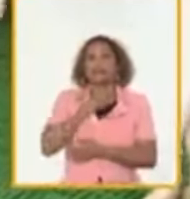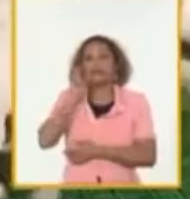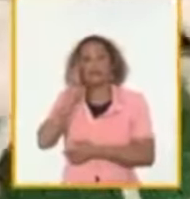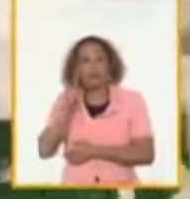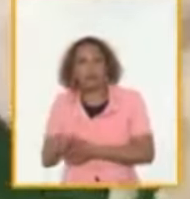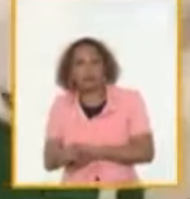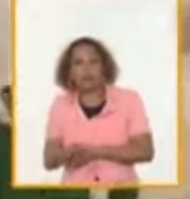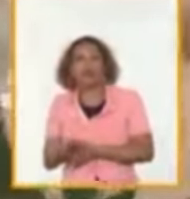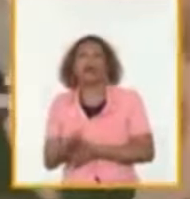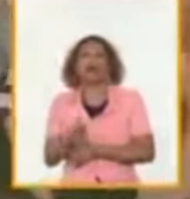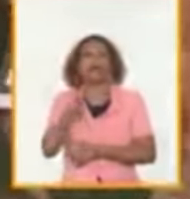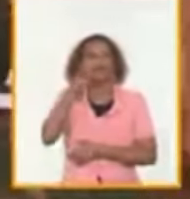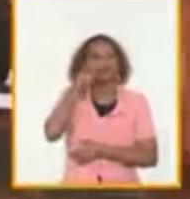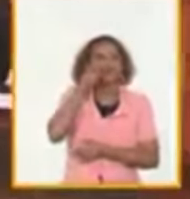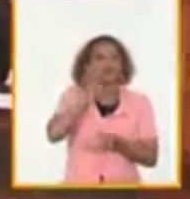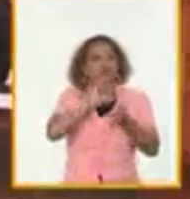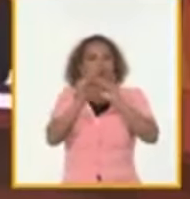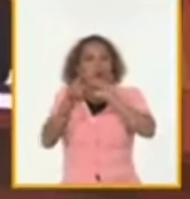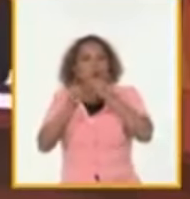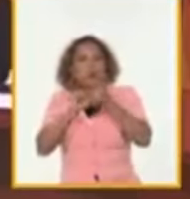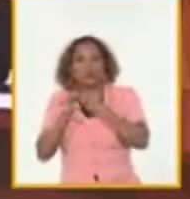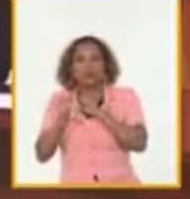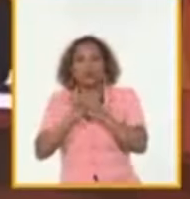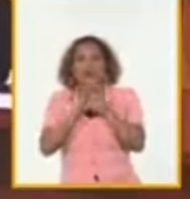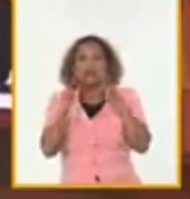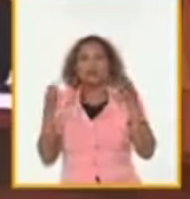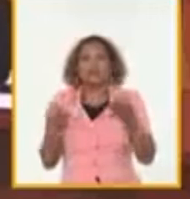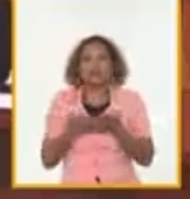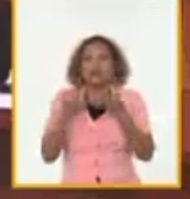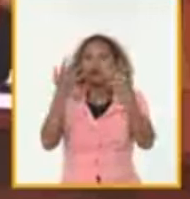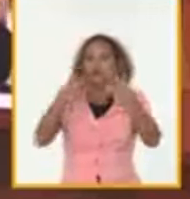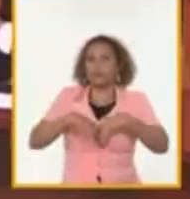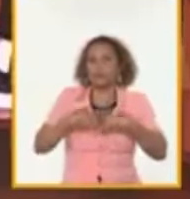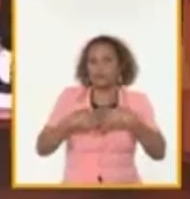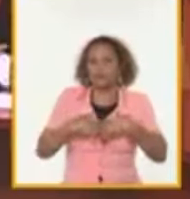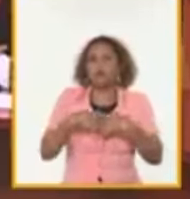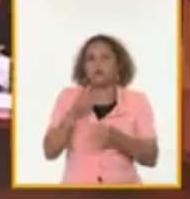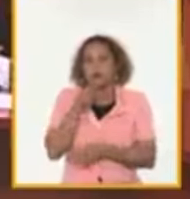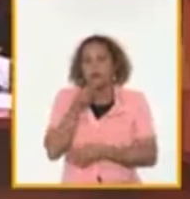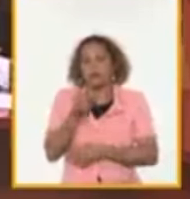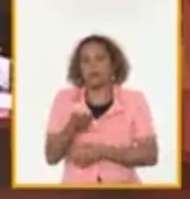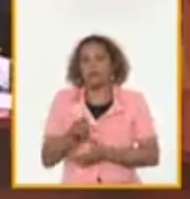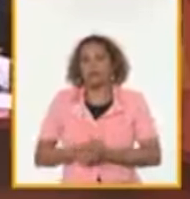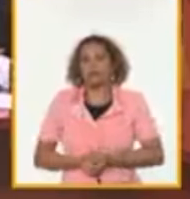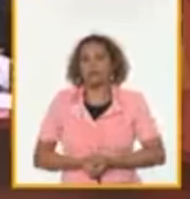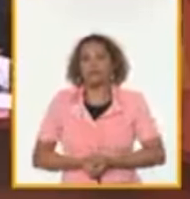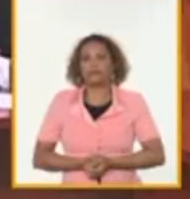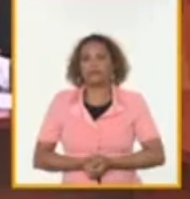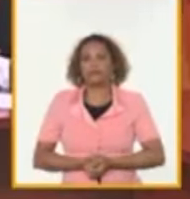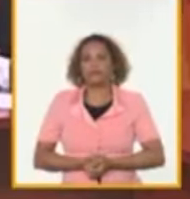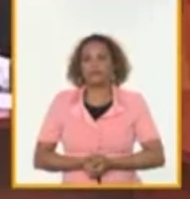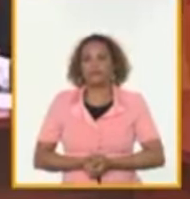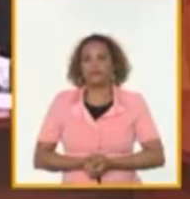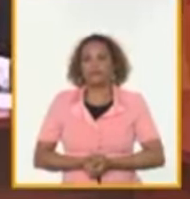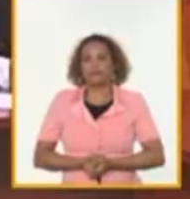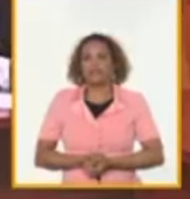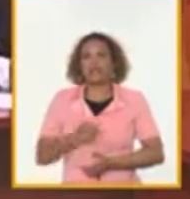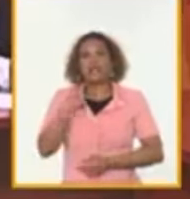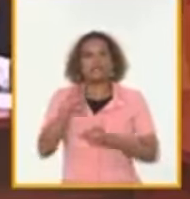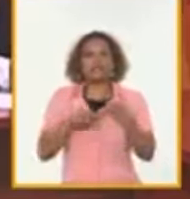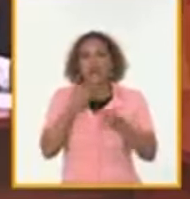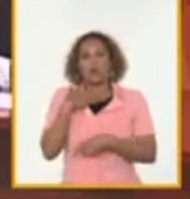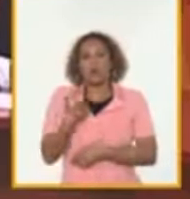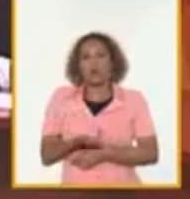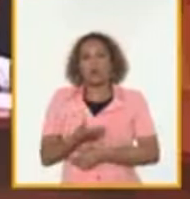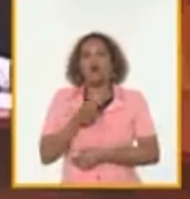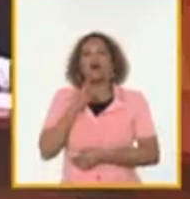eh chequear controlar todas las producciones de esa de esas empresas cómo hacerlo con la visita constante